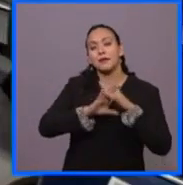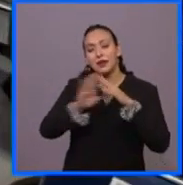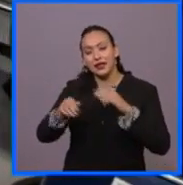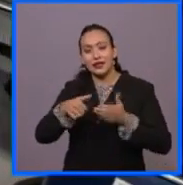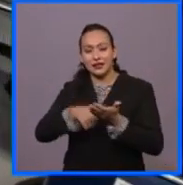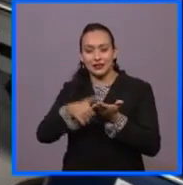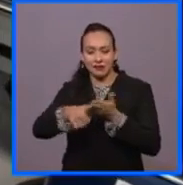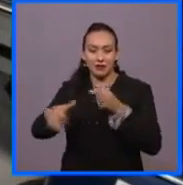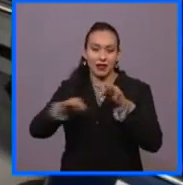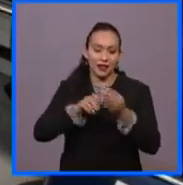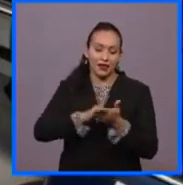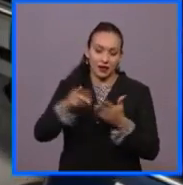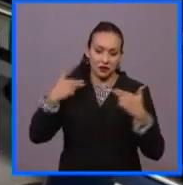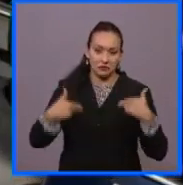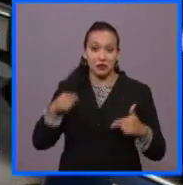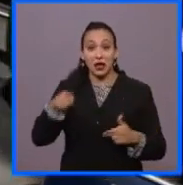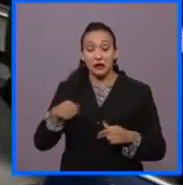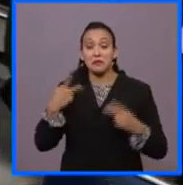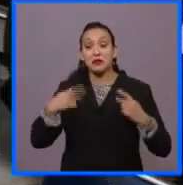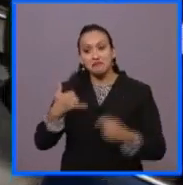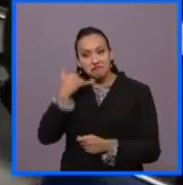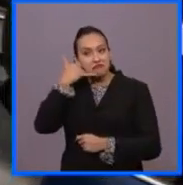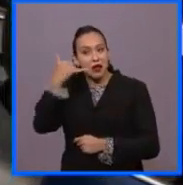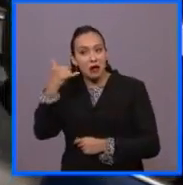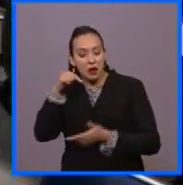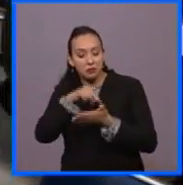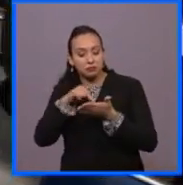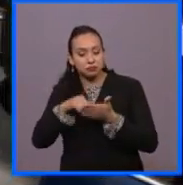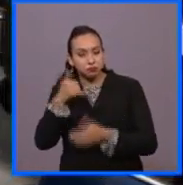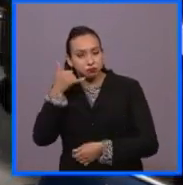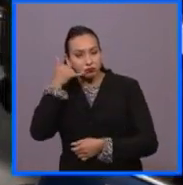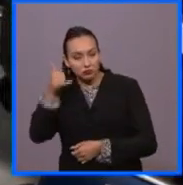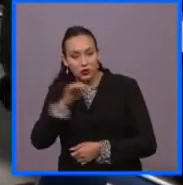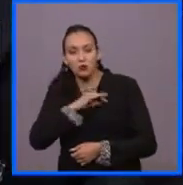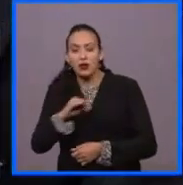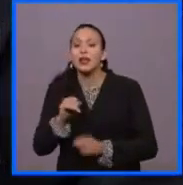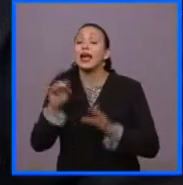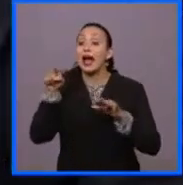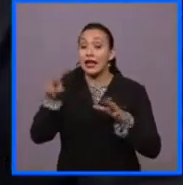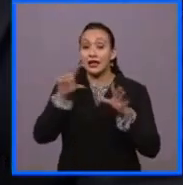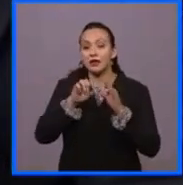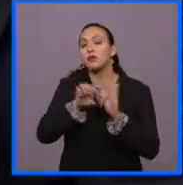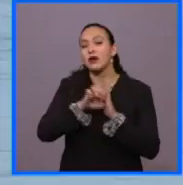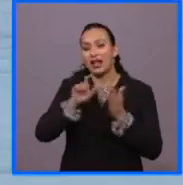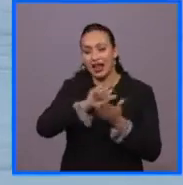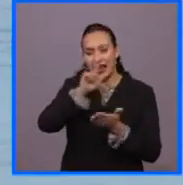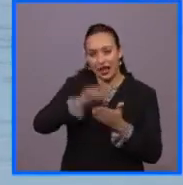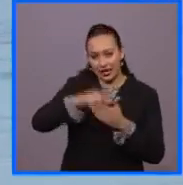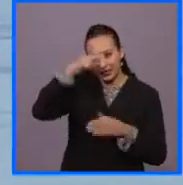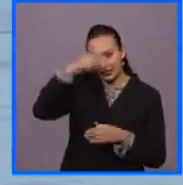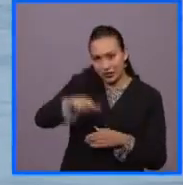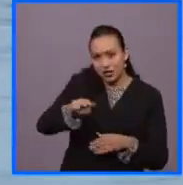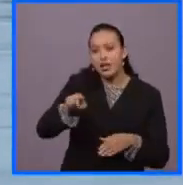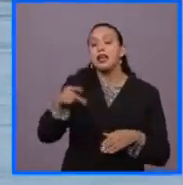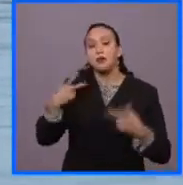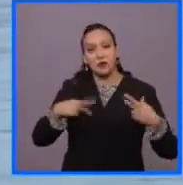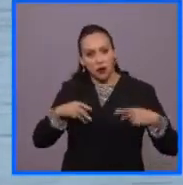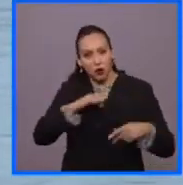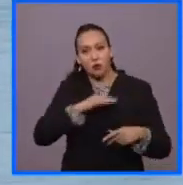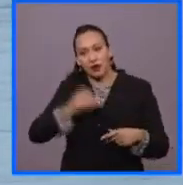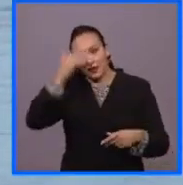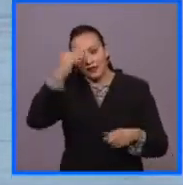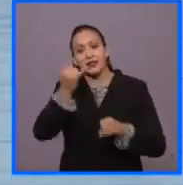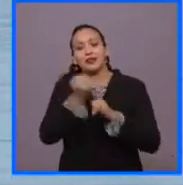civil, laboral y derechos humanos. El centro brinda orientación sobre leyes mexicanas y los interesados podrán recibir atención